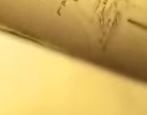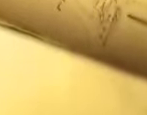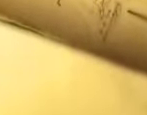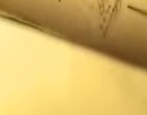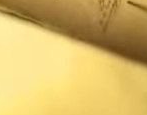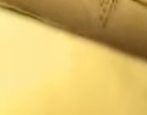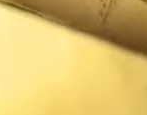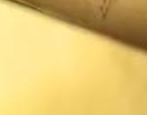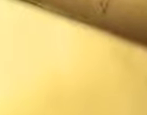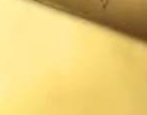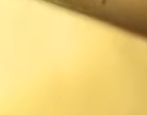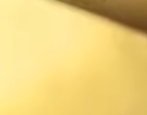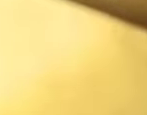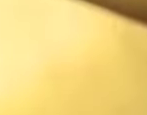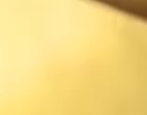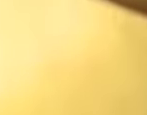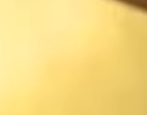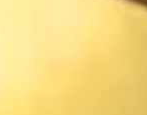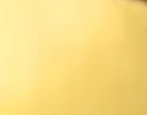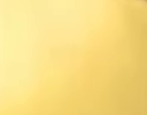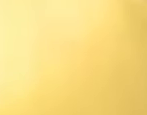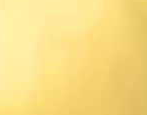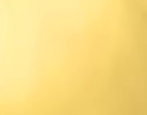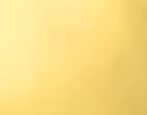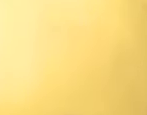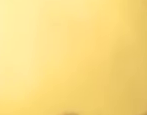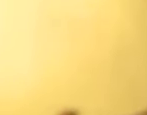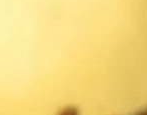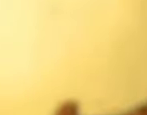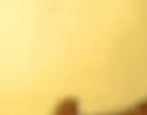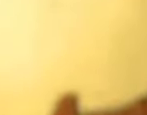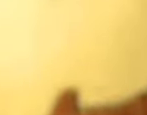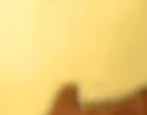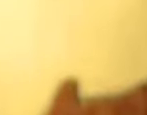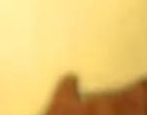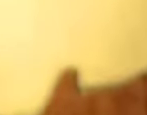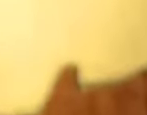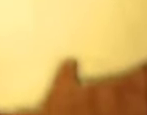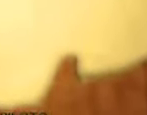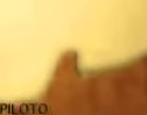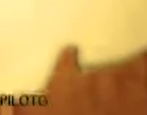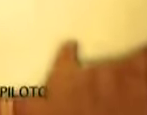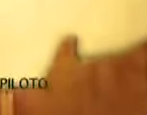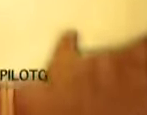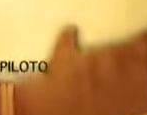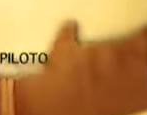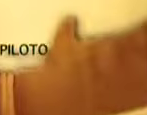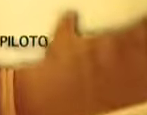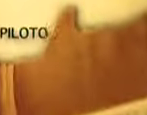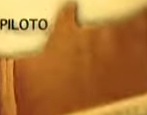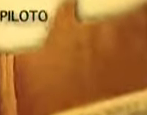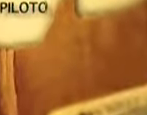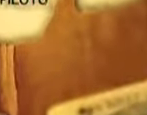aún me queda la duda. Yo lo veo y no lo puedo creer.